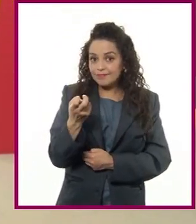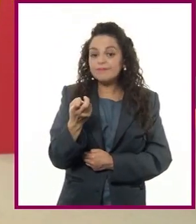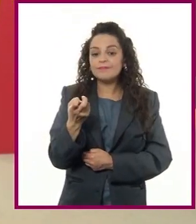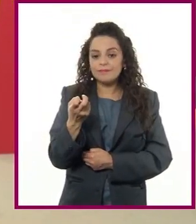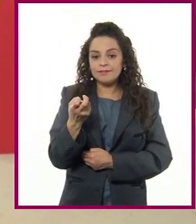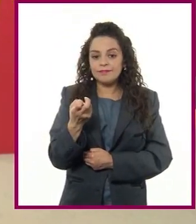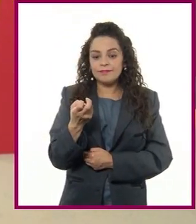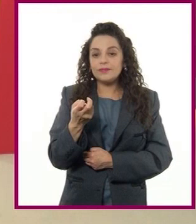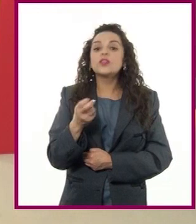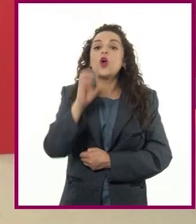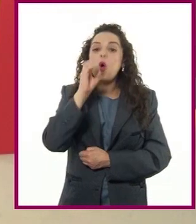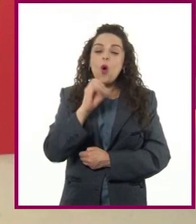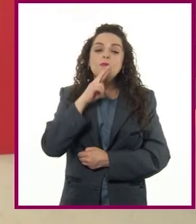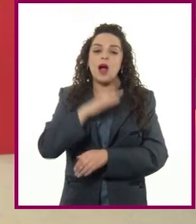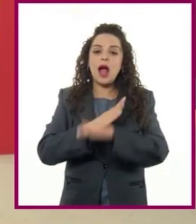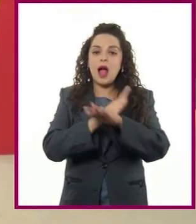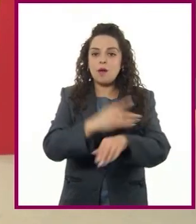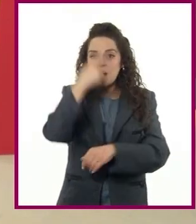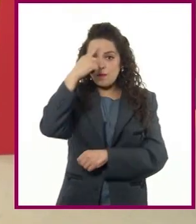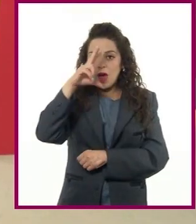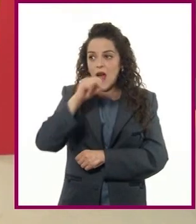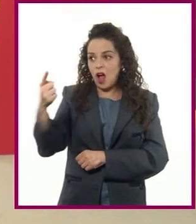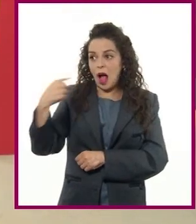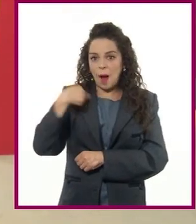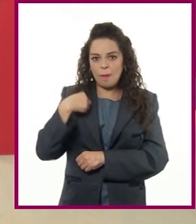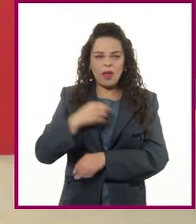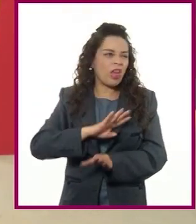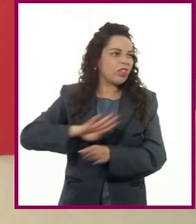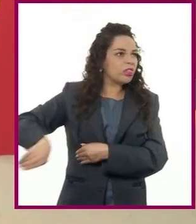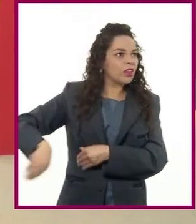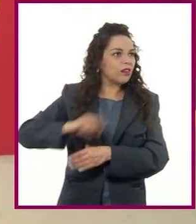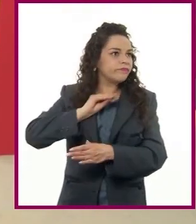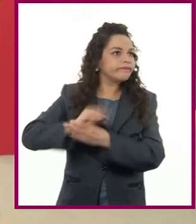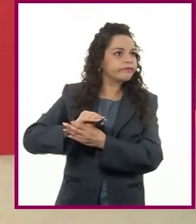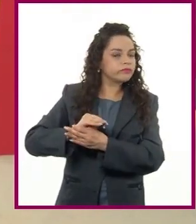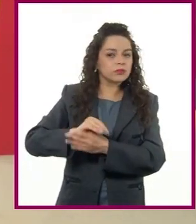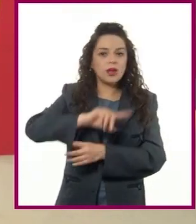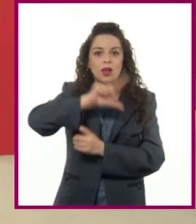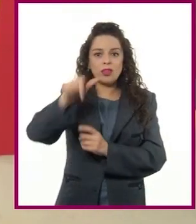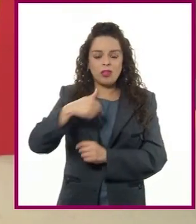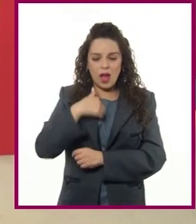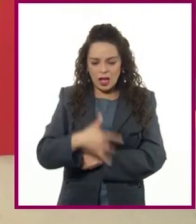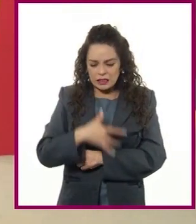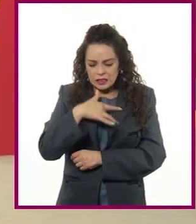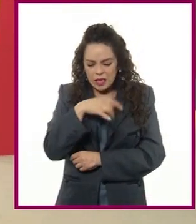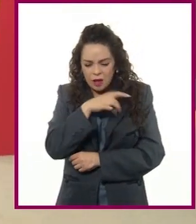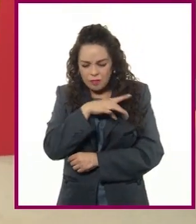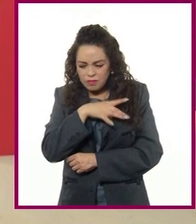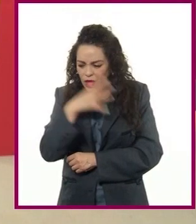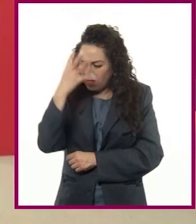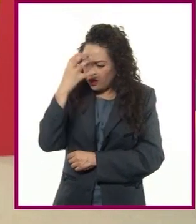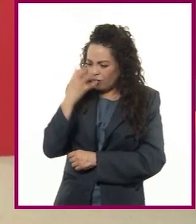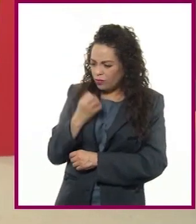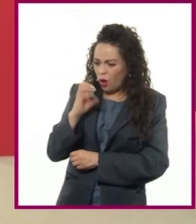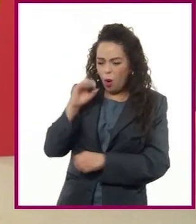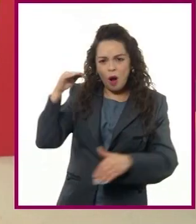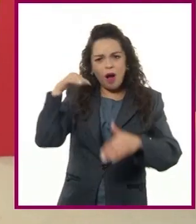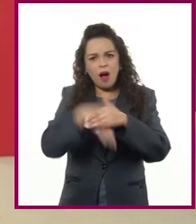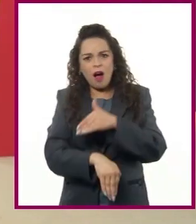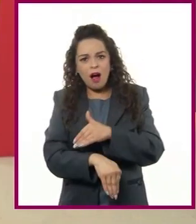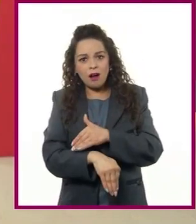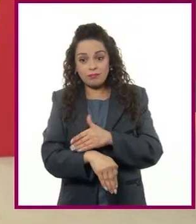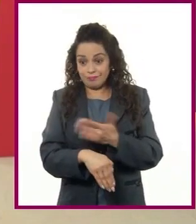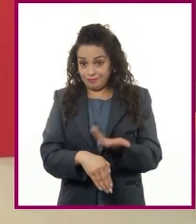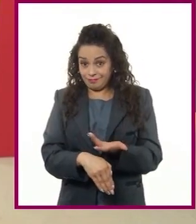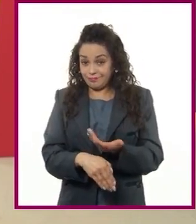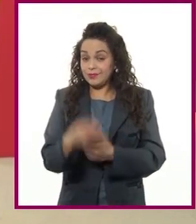sufrir rechazo, aunque esto solo le genere frustración, miedo o tristeza. Consecuencias: